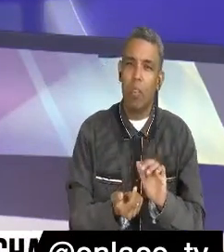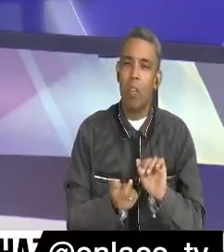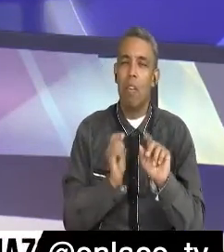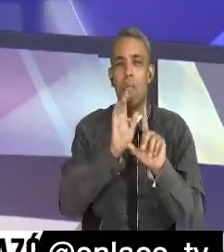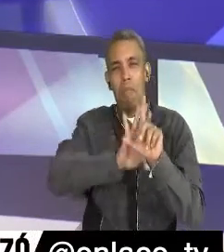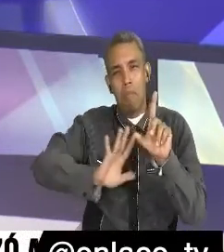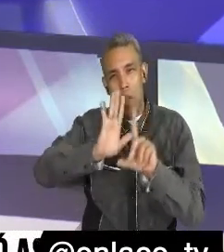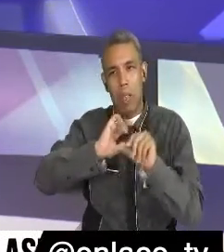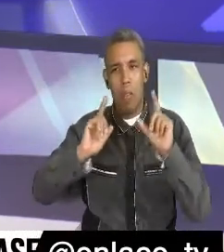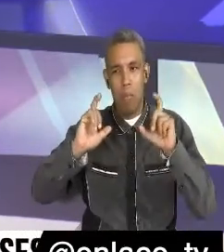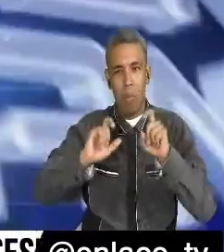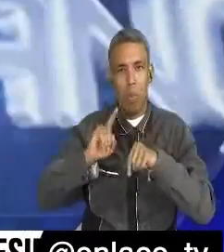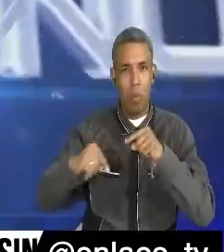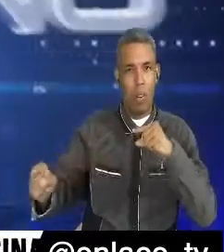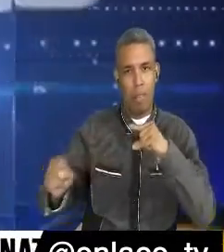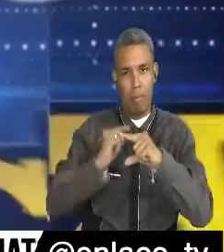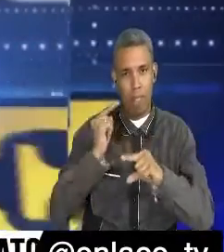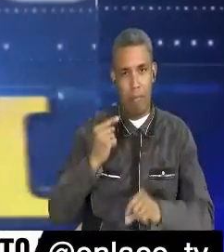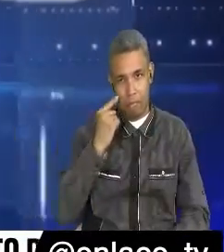Enlace Noticias.